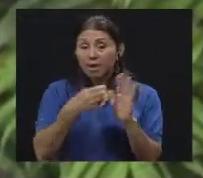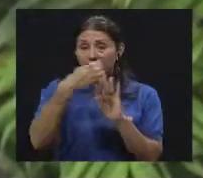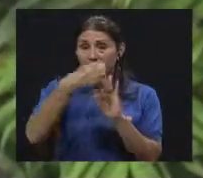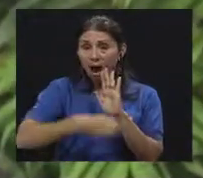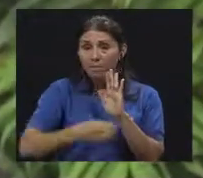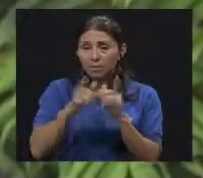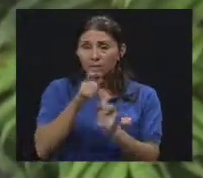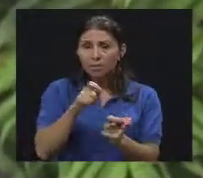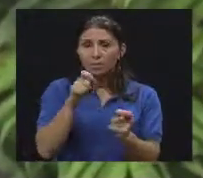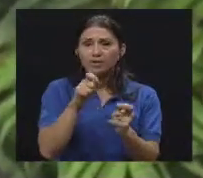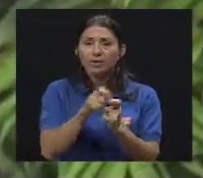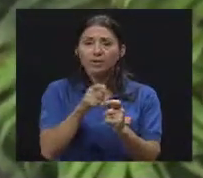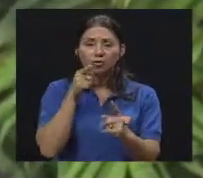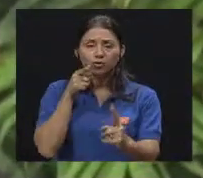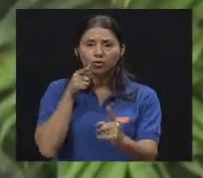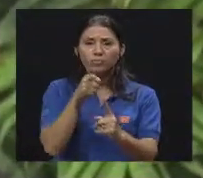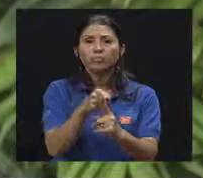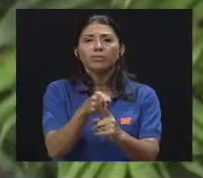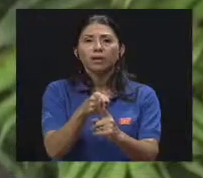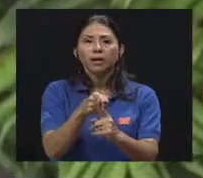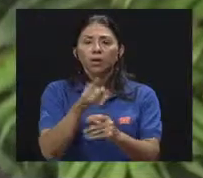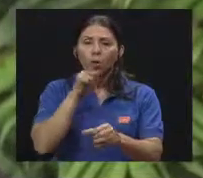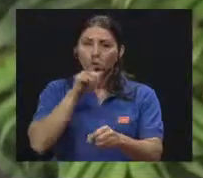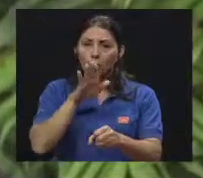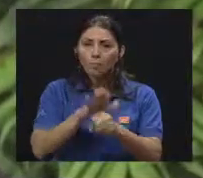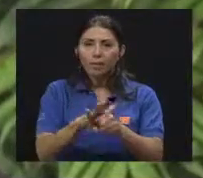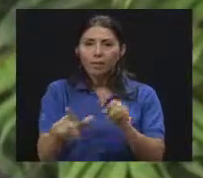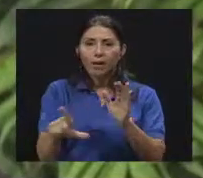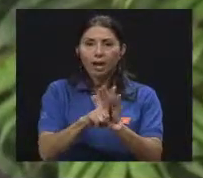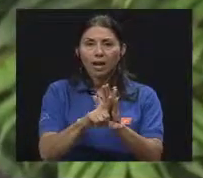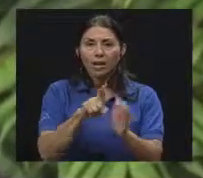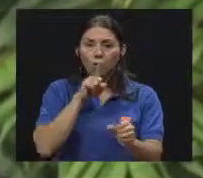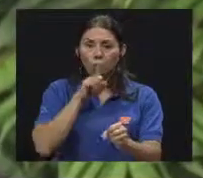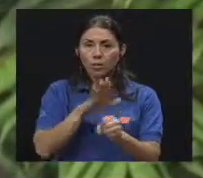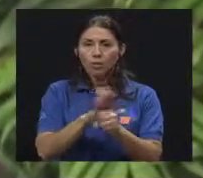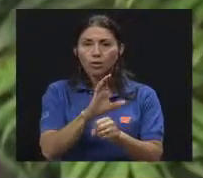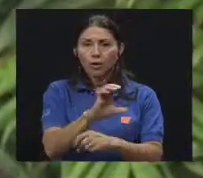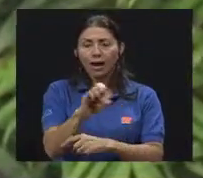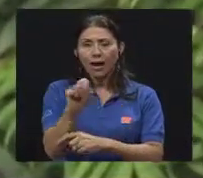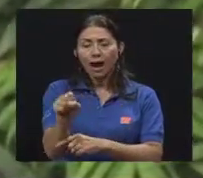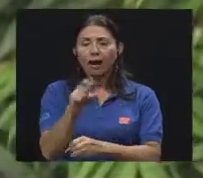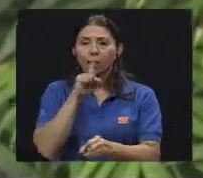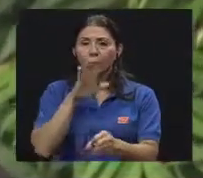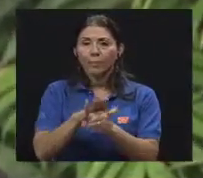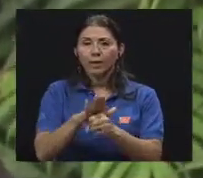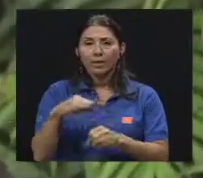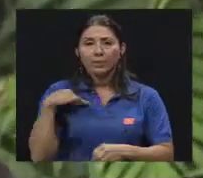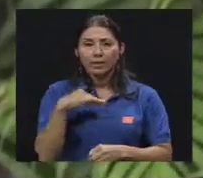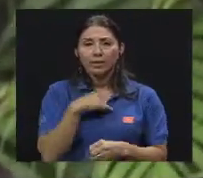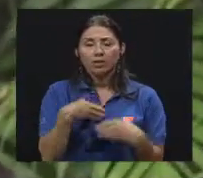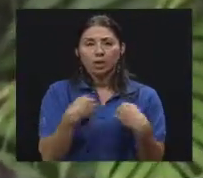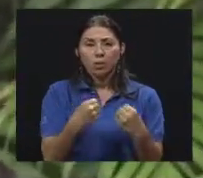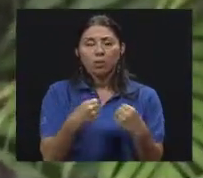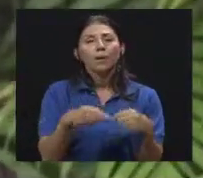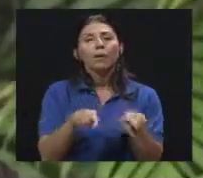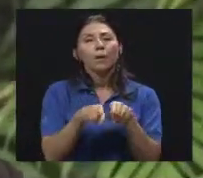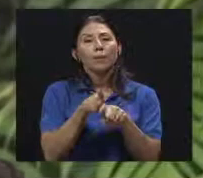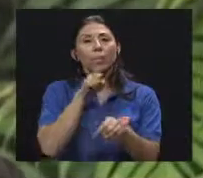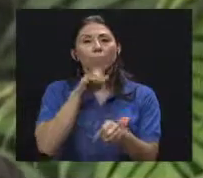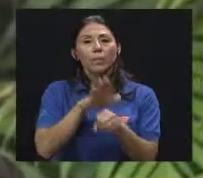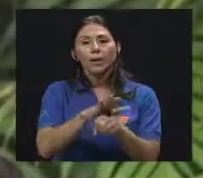apartados específicamente dirigidos a lo que tiene, al cumplimiento que tiene que hacer la Caja, el Ministerio de Salud y algunas otras instituciones,